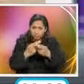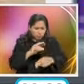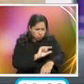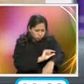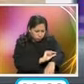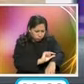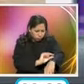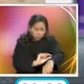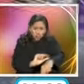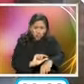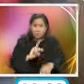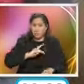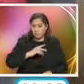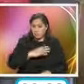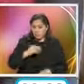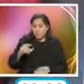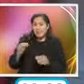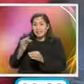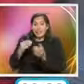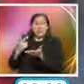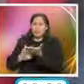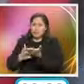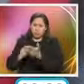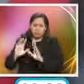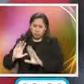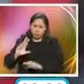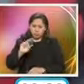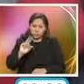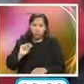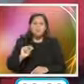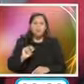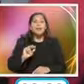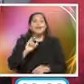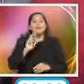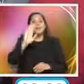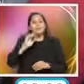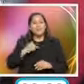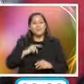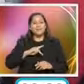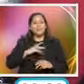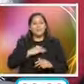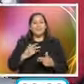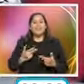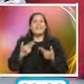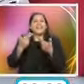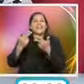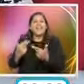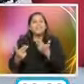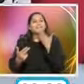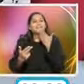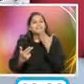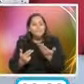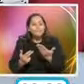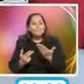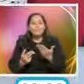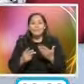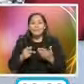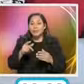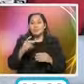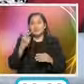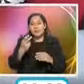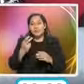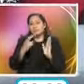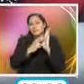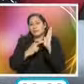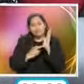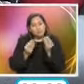que no formen nuestros hijos tantas células de grasa, esa es la mejor herencia que tú le puedes poner. Entonces, estamos de acuerdo que los límites son